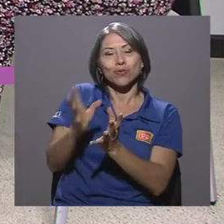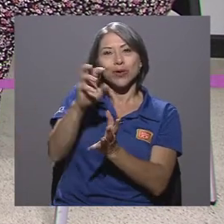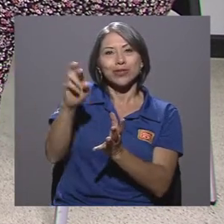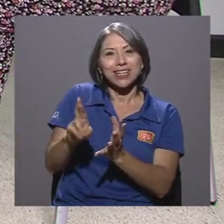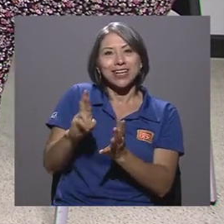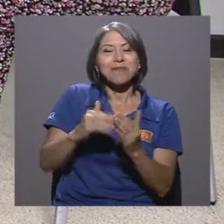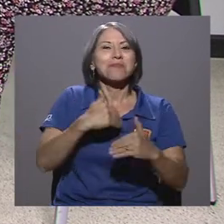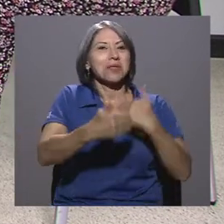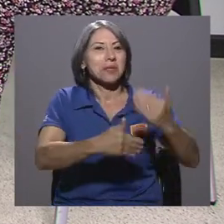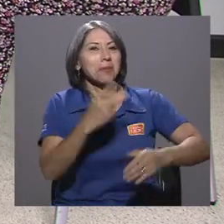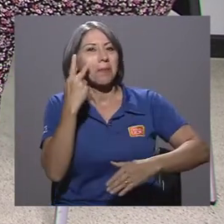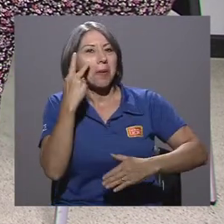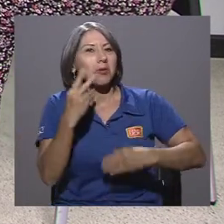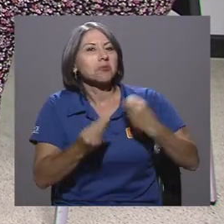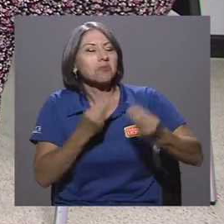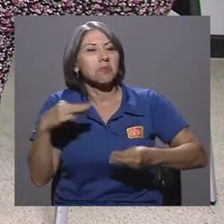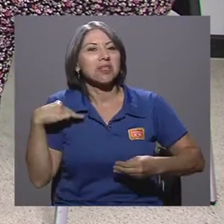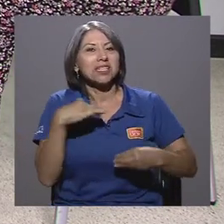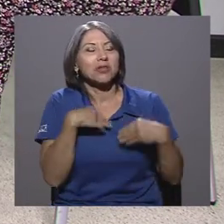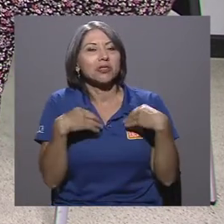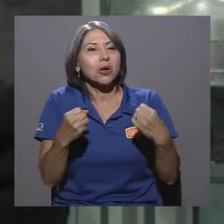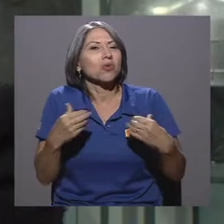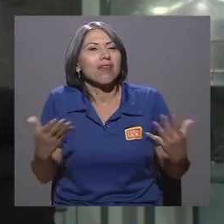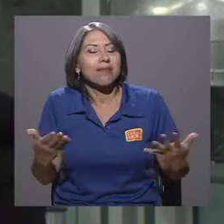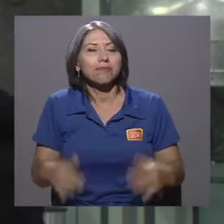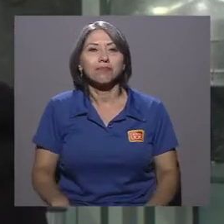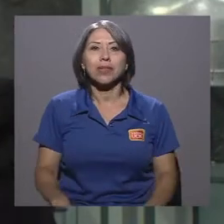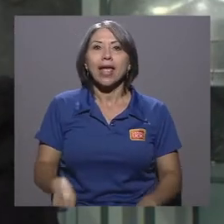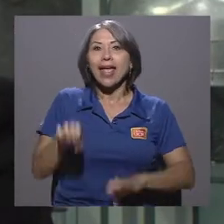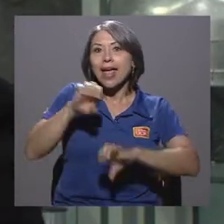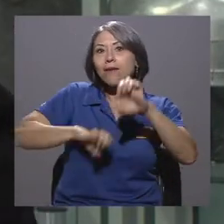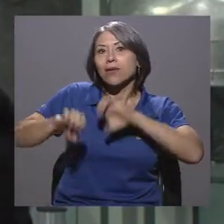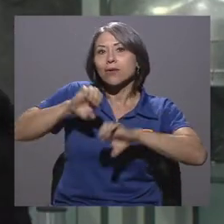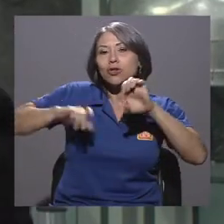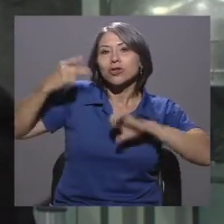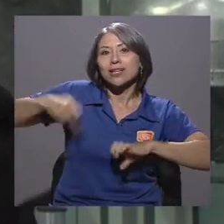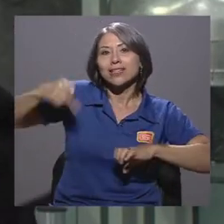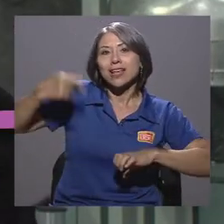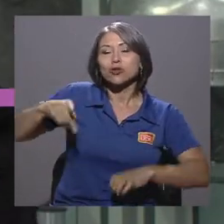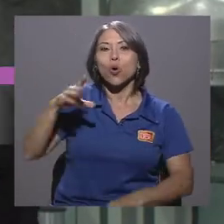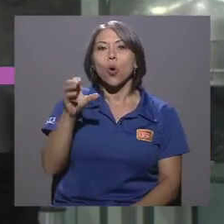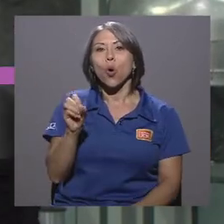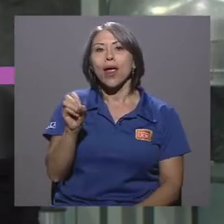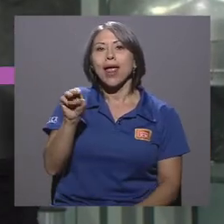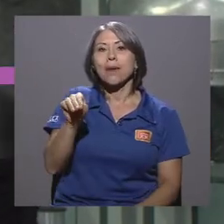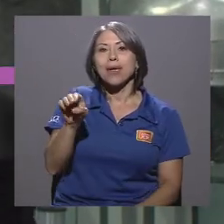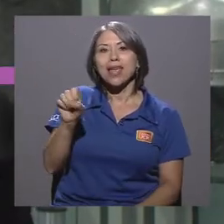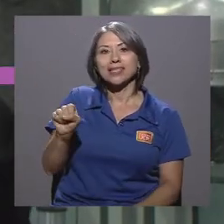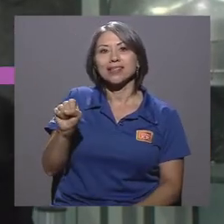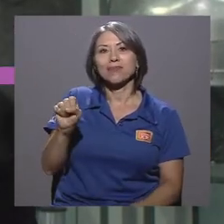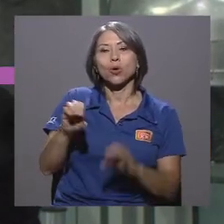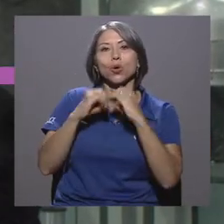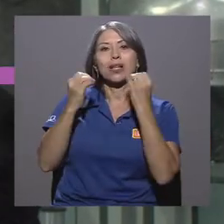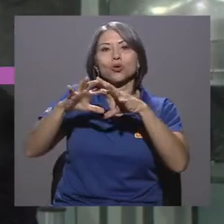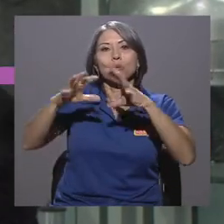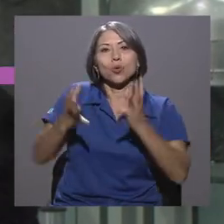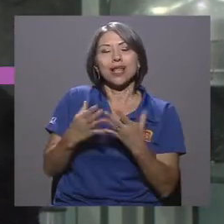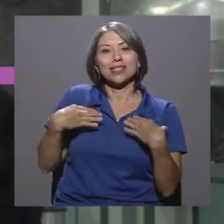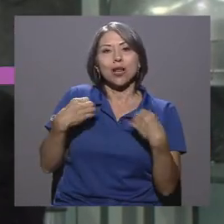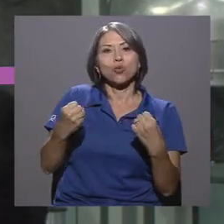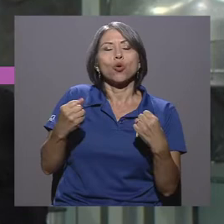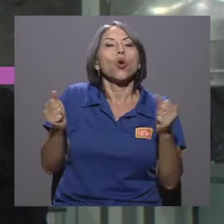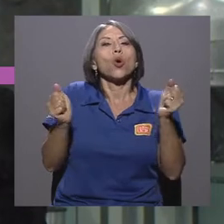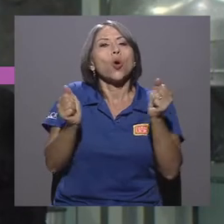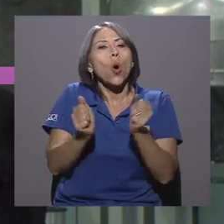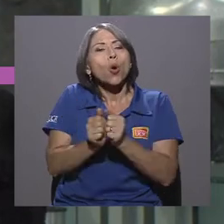Y luego ahorita vemos también de parte del Ministerio de Salud. La evaluación de riesgo de la OMS se basa fundamentalmente en tres